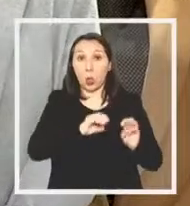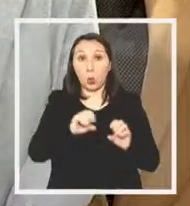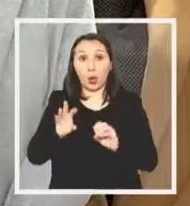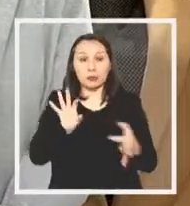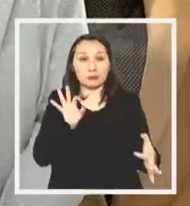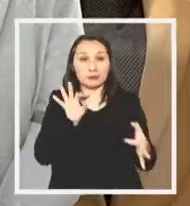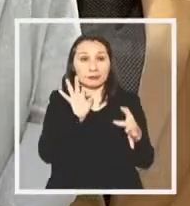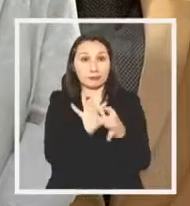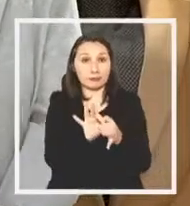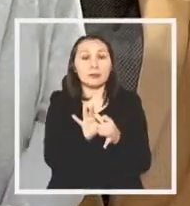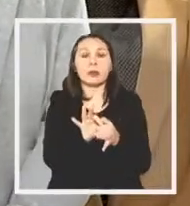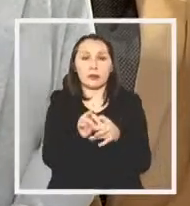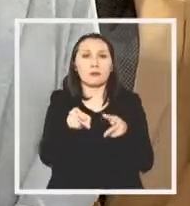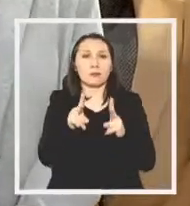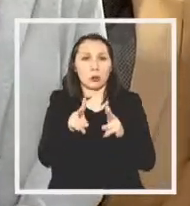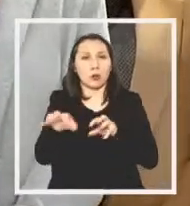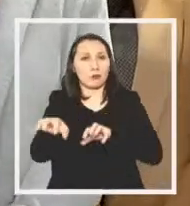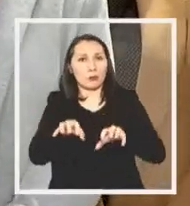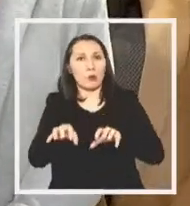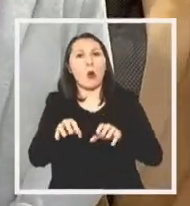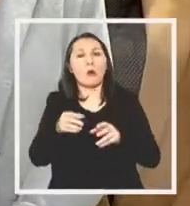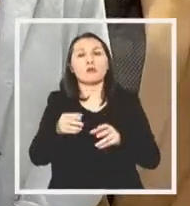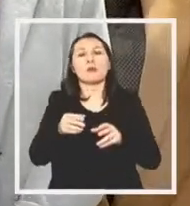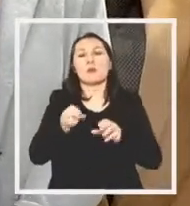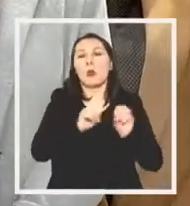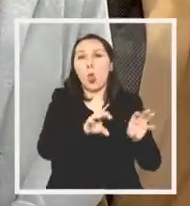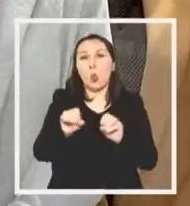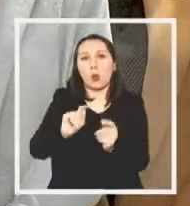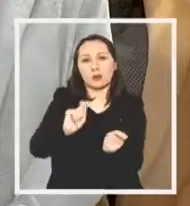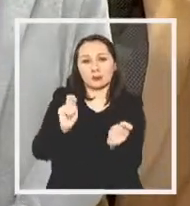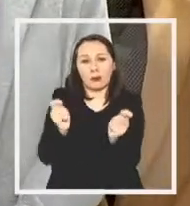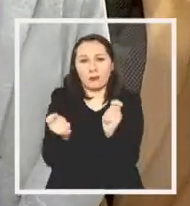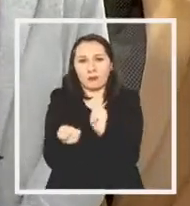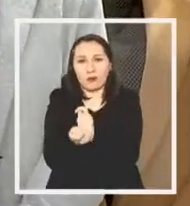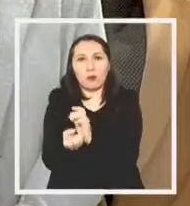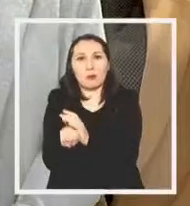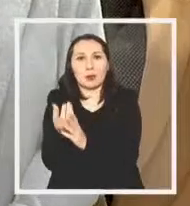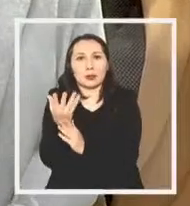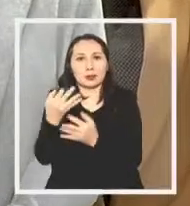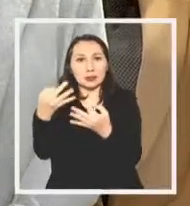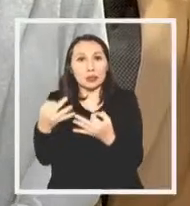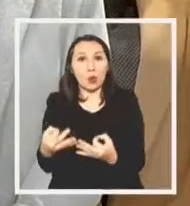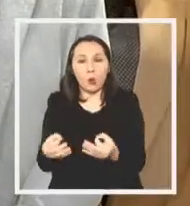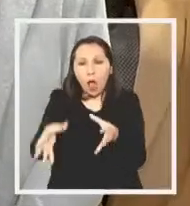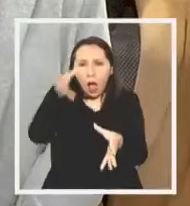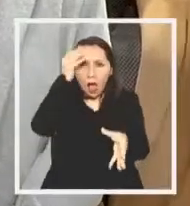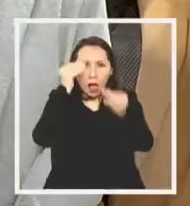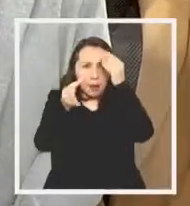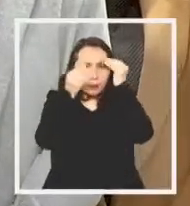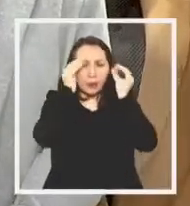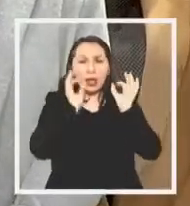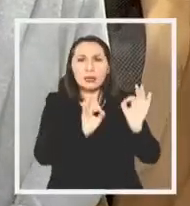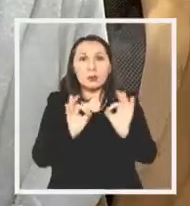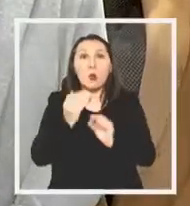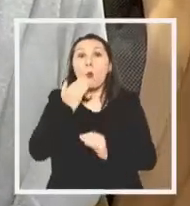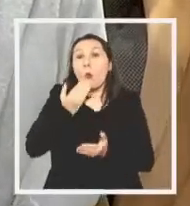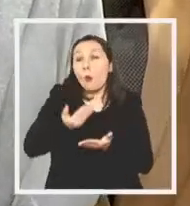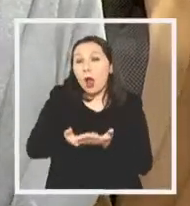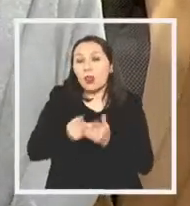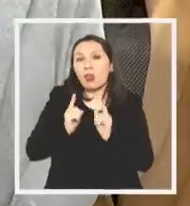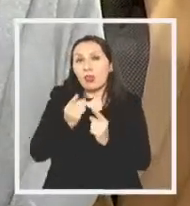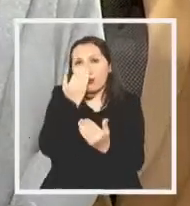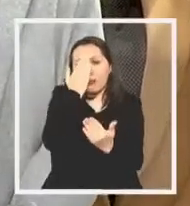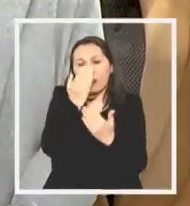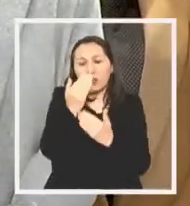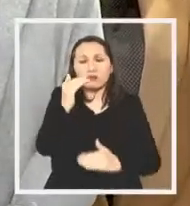permitirnos poder desarrollar esa política educativa de transformación y de aseguramiento de los aprendizajes Especialmente cuando hemos tenido que